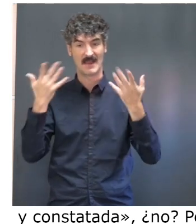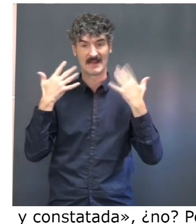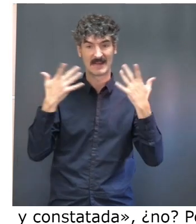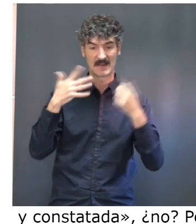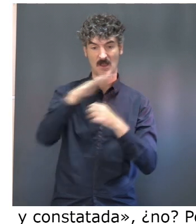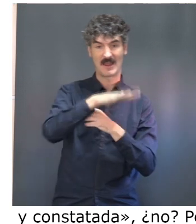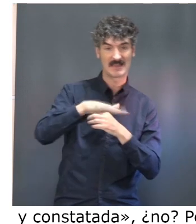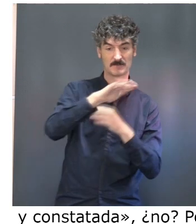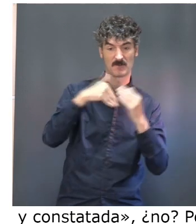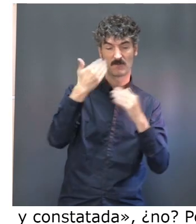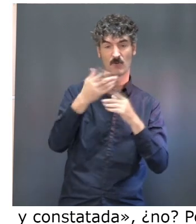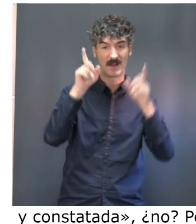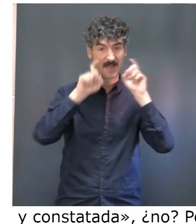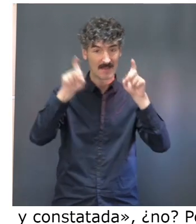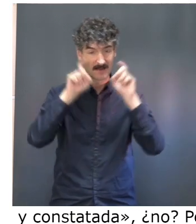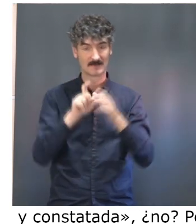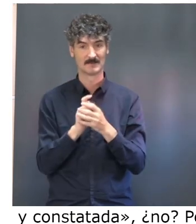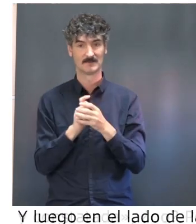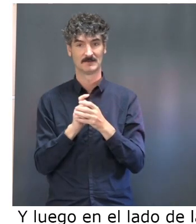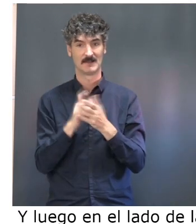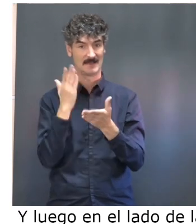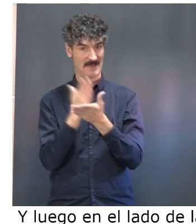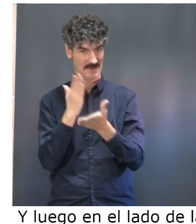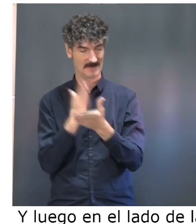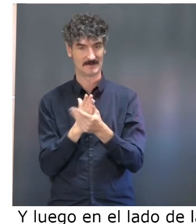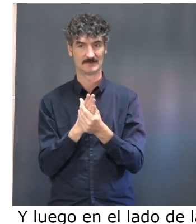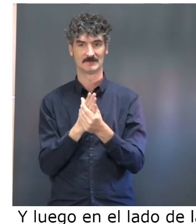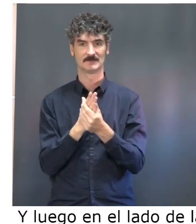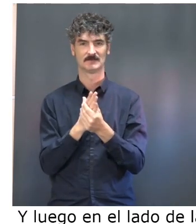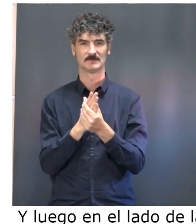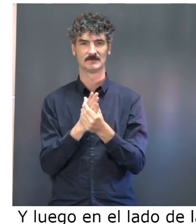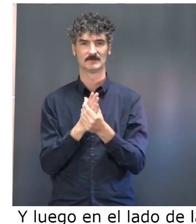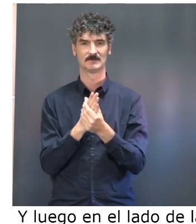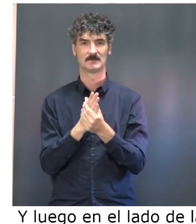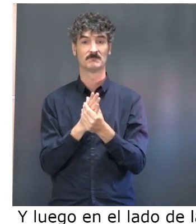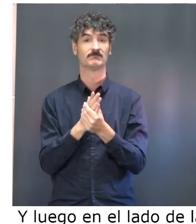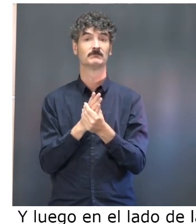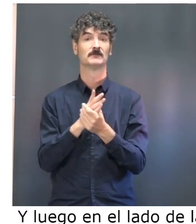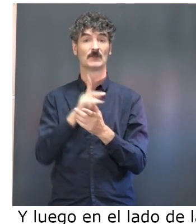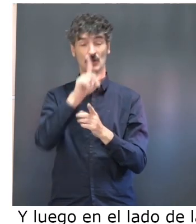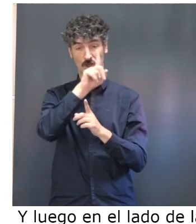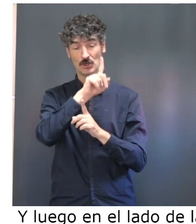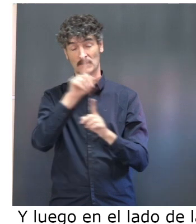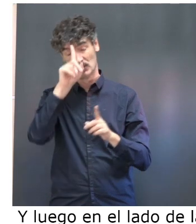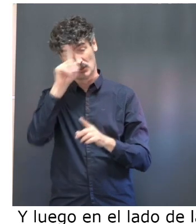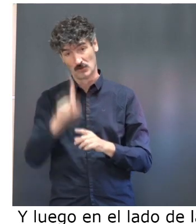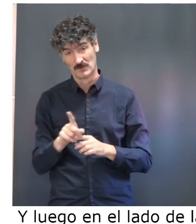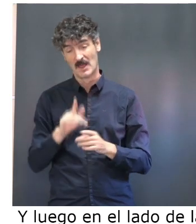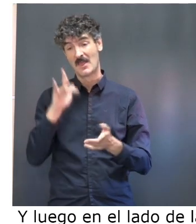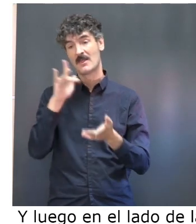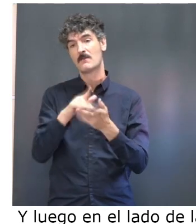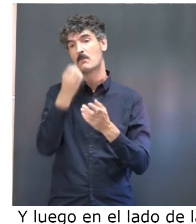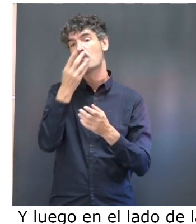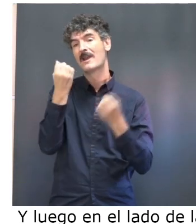espacios que están fuera de lo reglado, poco sé a día de hoy si va a ser una buena práctica,